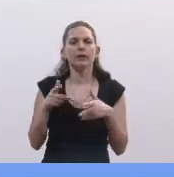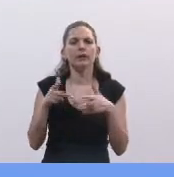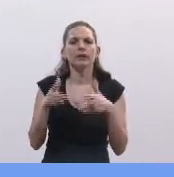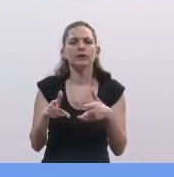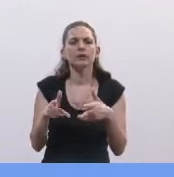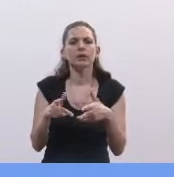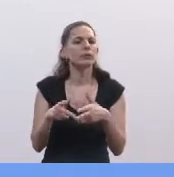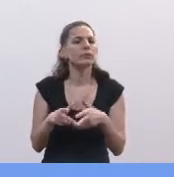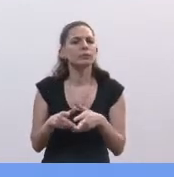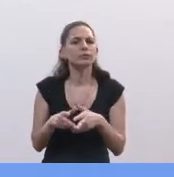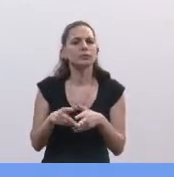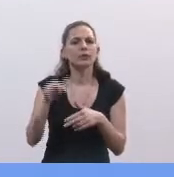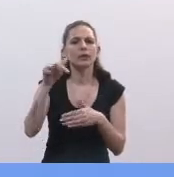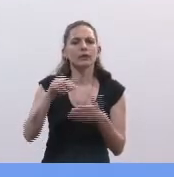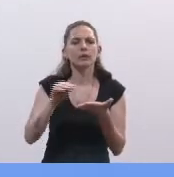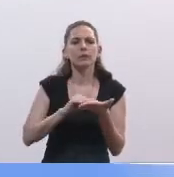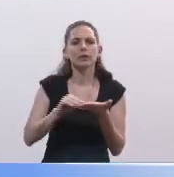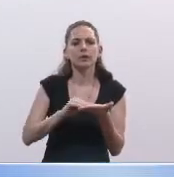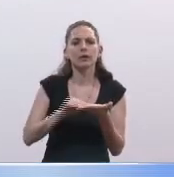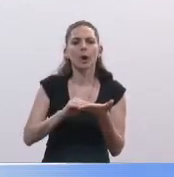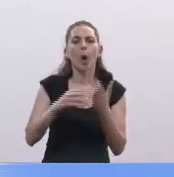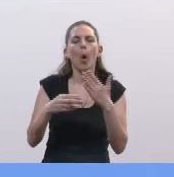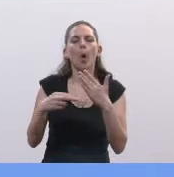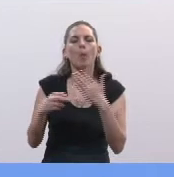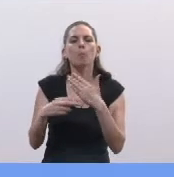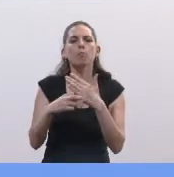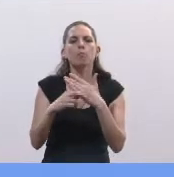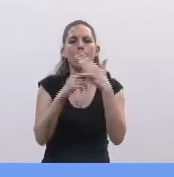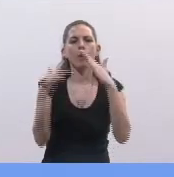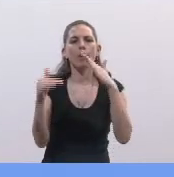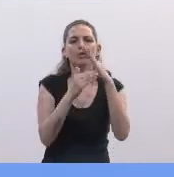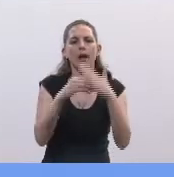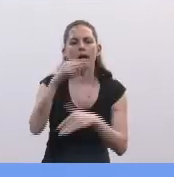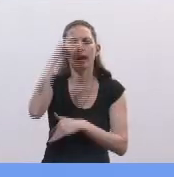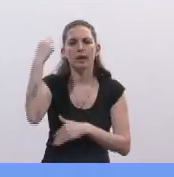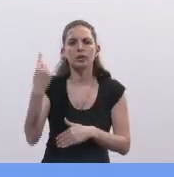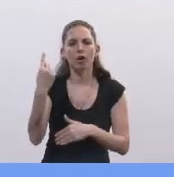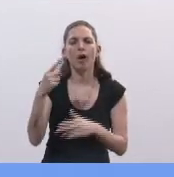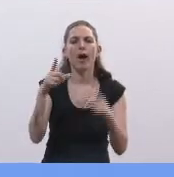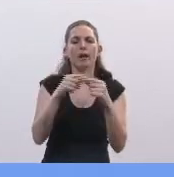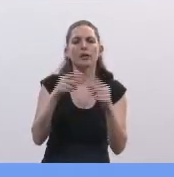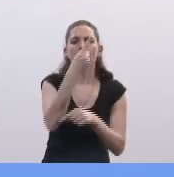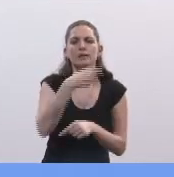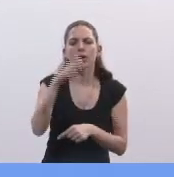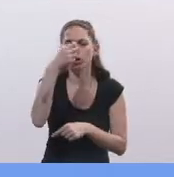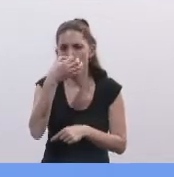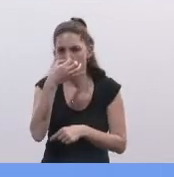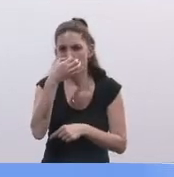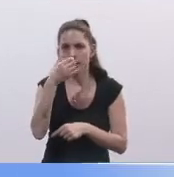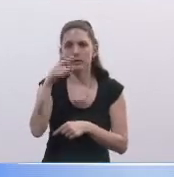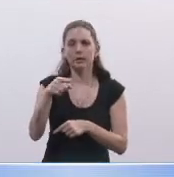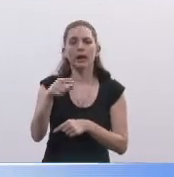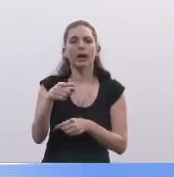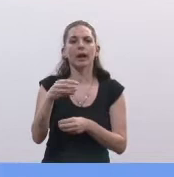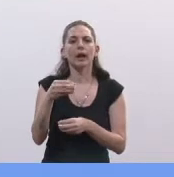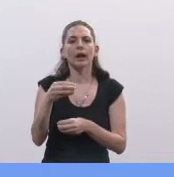misma lógica, la magistratura unipersonal del Procurador General de la Nación, incluida por el artículo 120, que no está sujeta al escrutinio